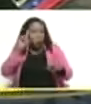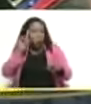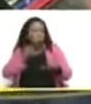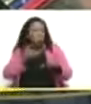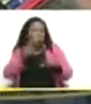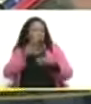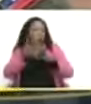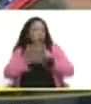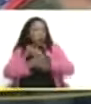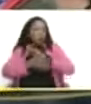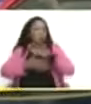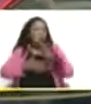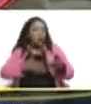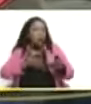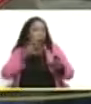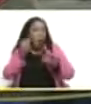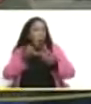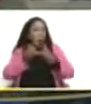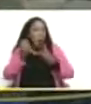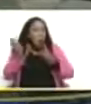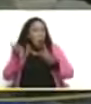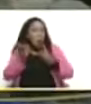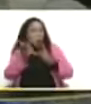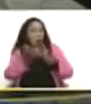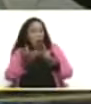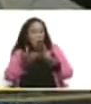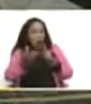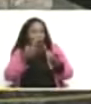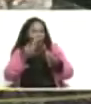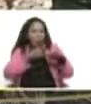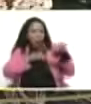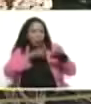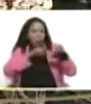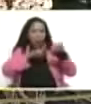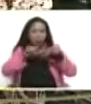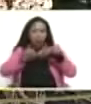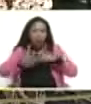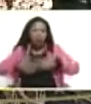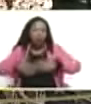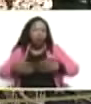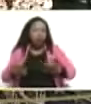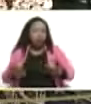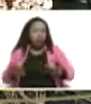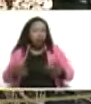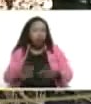buscan? ¿Cómo los buscan? ¿Cómo se mueven?